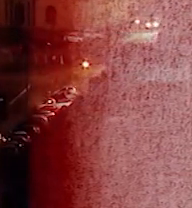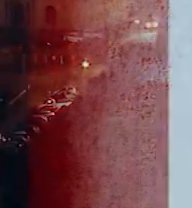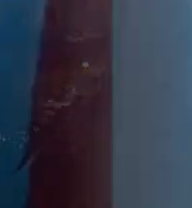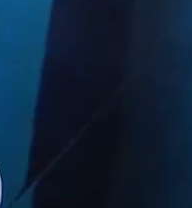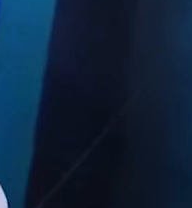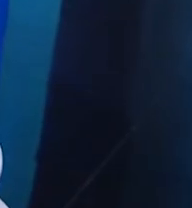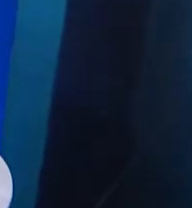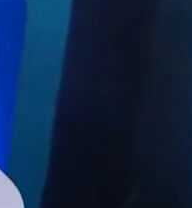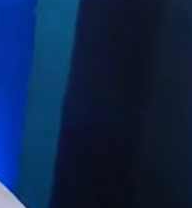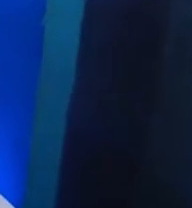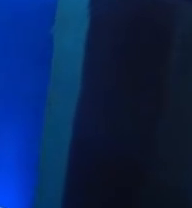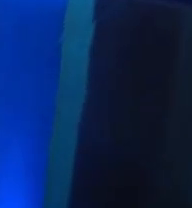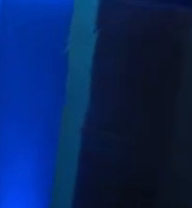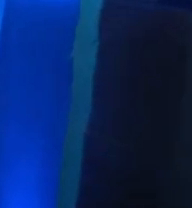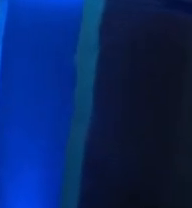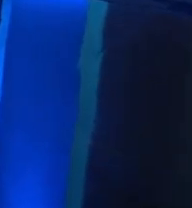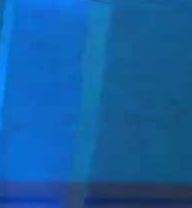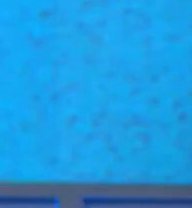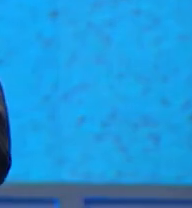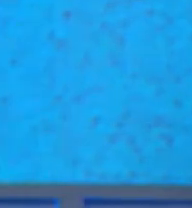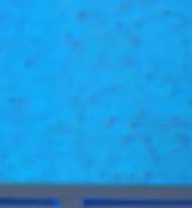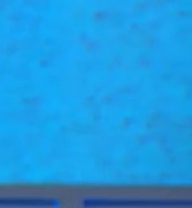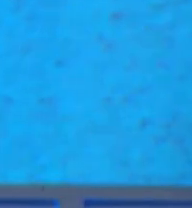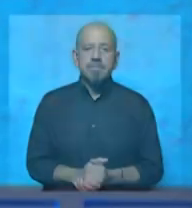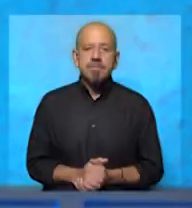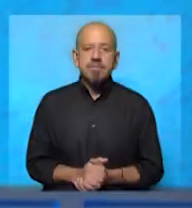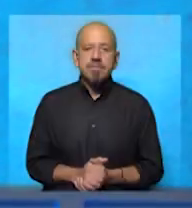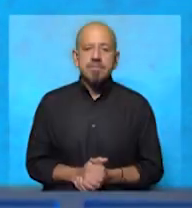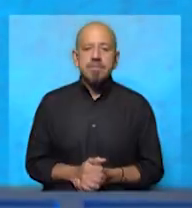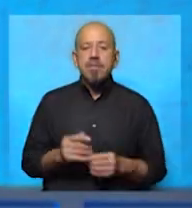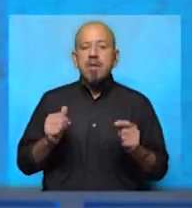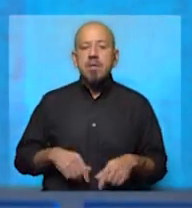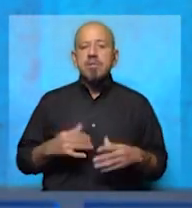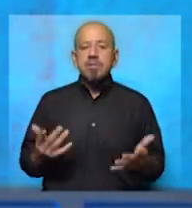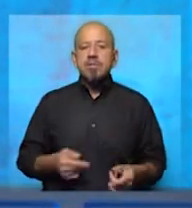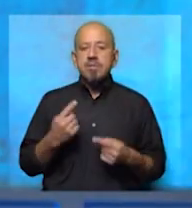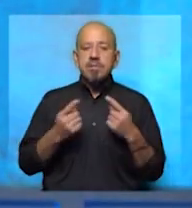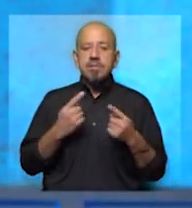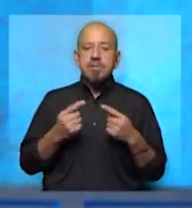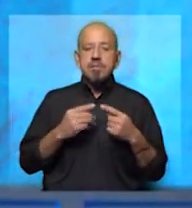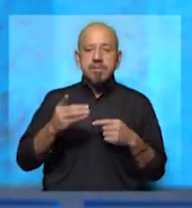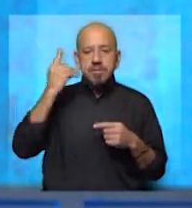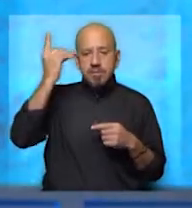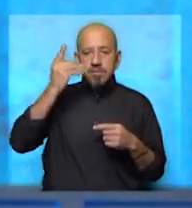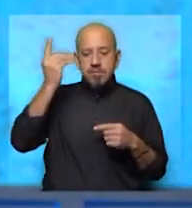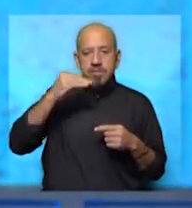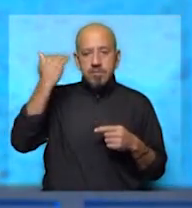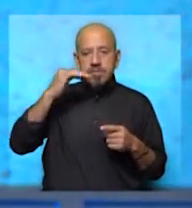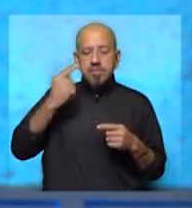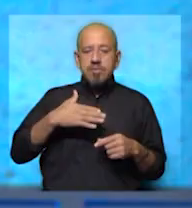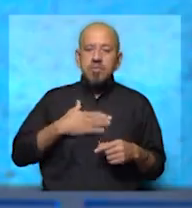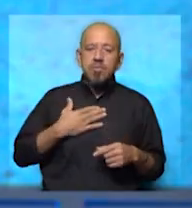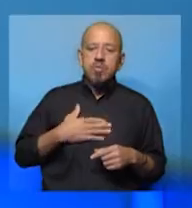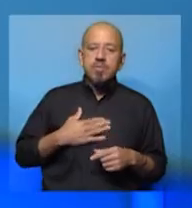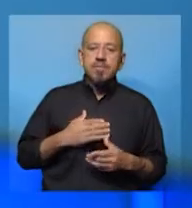excelencia y precisamente esta noche aquí en vivo en lado en la pantalla de TV ciudad vamos a conversar con la diputada profesora Ana Olivera Ana es un gusto recibirte en